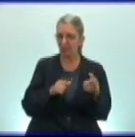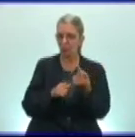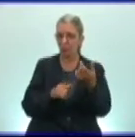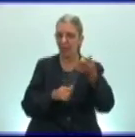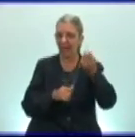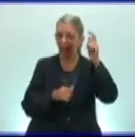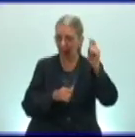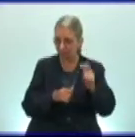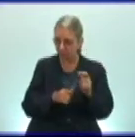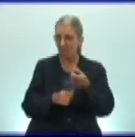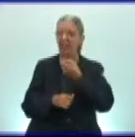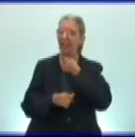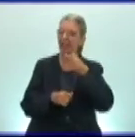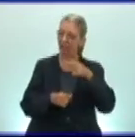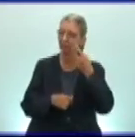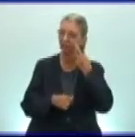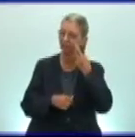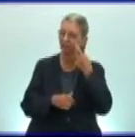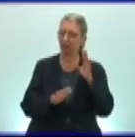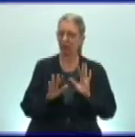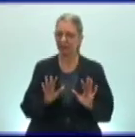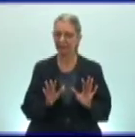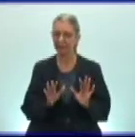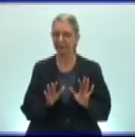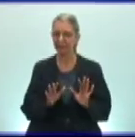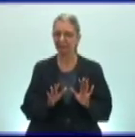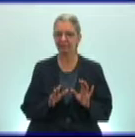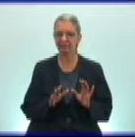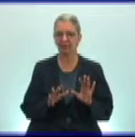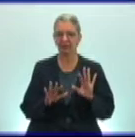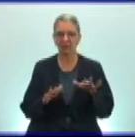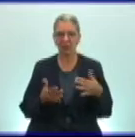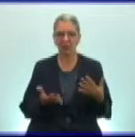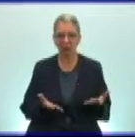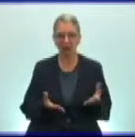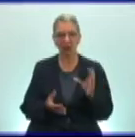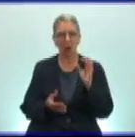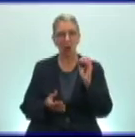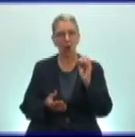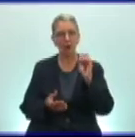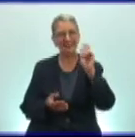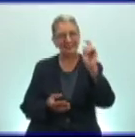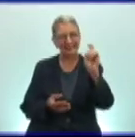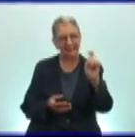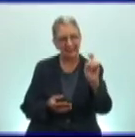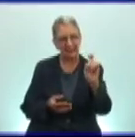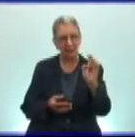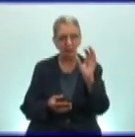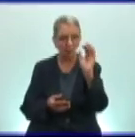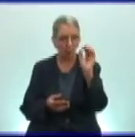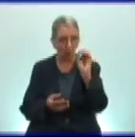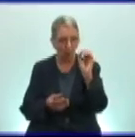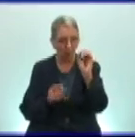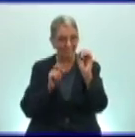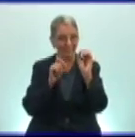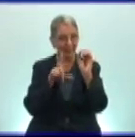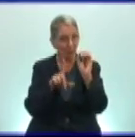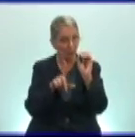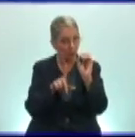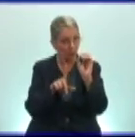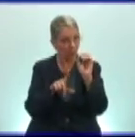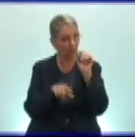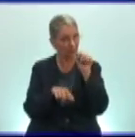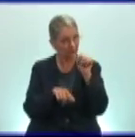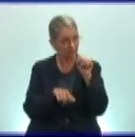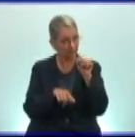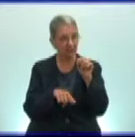ejemplo, quiero que analicen en el caso del elemento químico oxígeno. Representamos una O y es cuando vemos esa